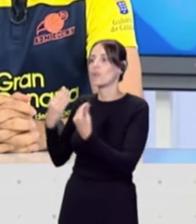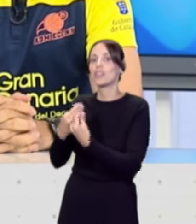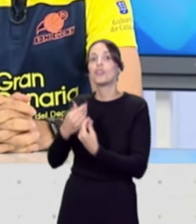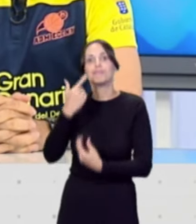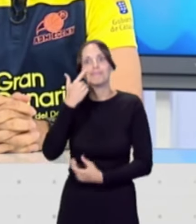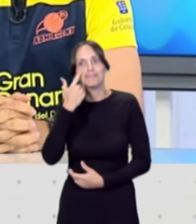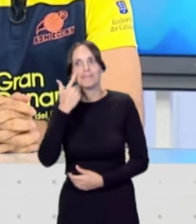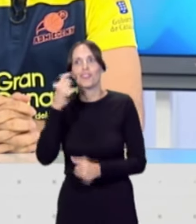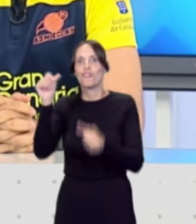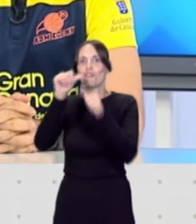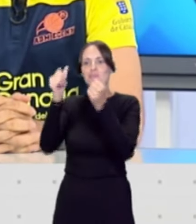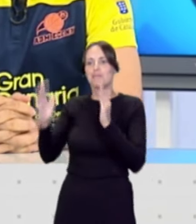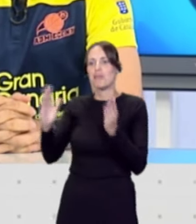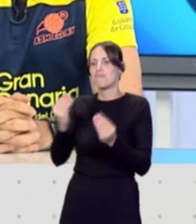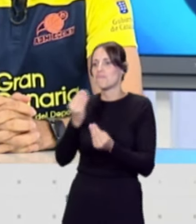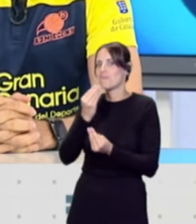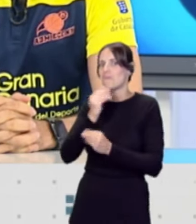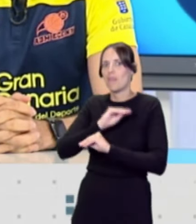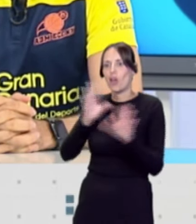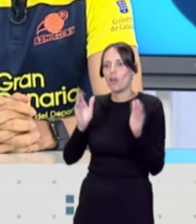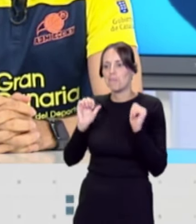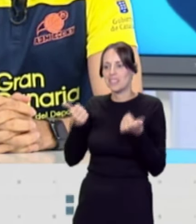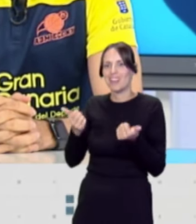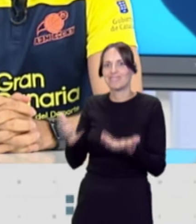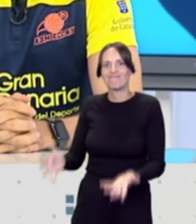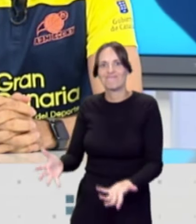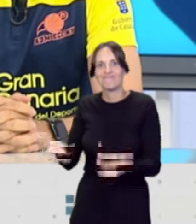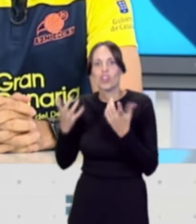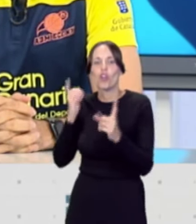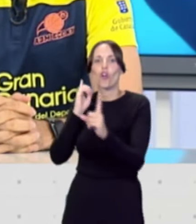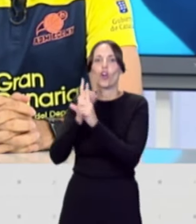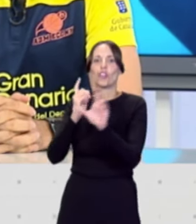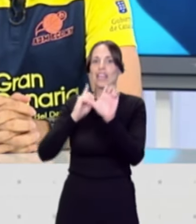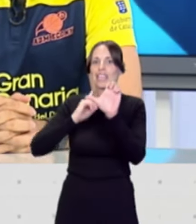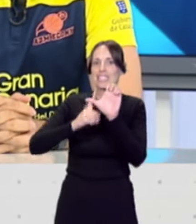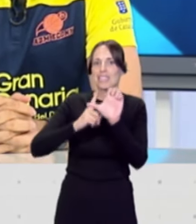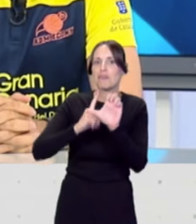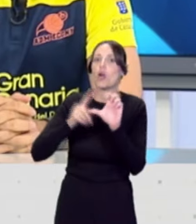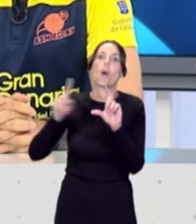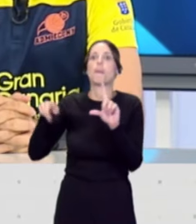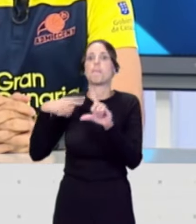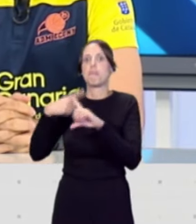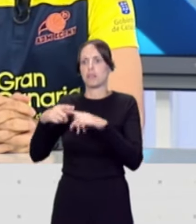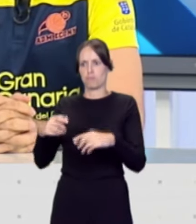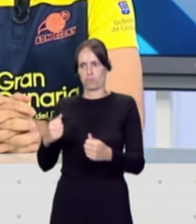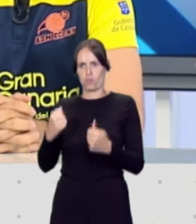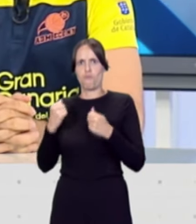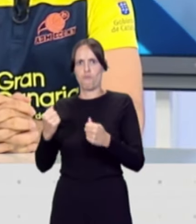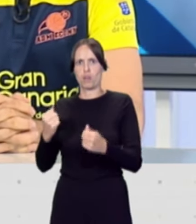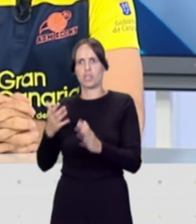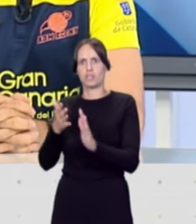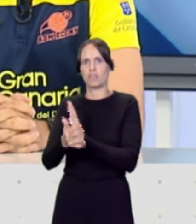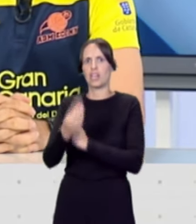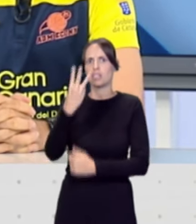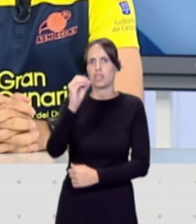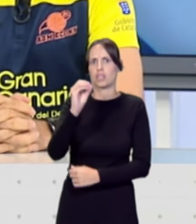forma, ¿no?, de empezar la temporada que haciéndolo con victoria ante Extremadura y además con un parcial contundente, ¿no?, por una victoria de más de 30